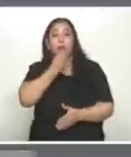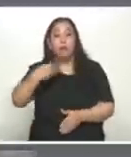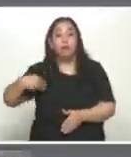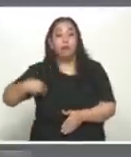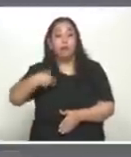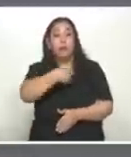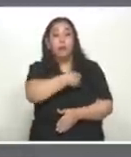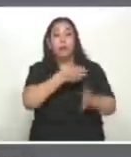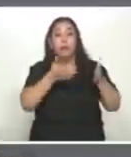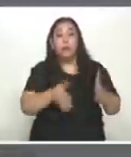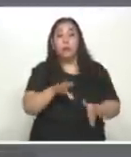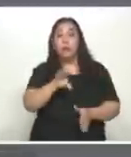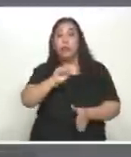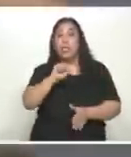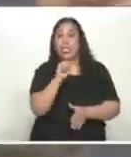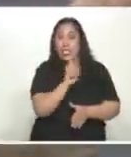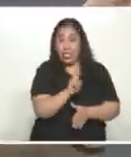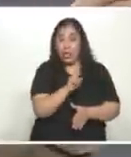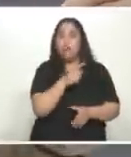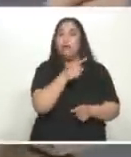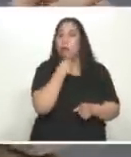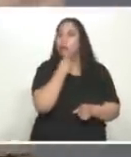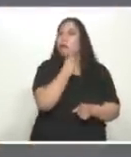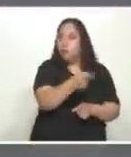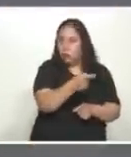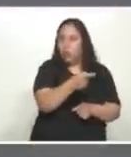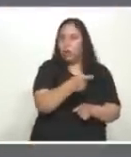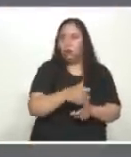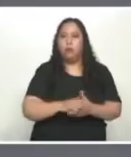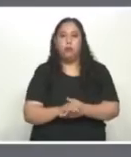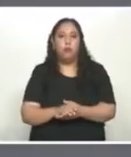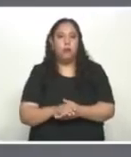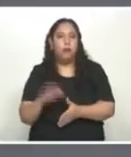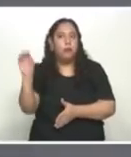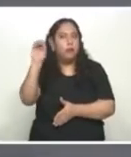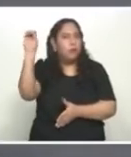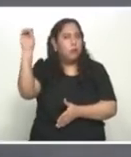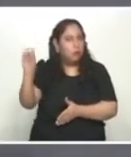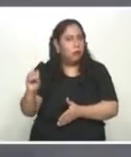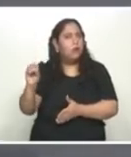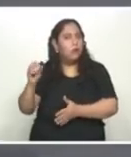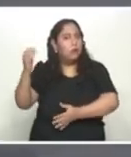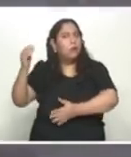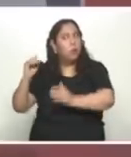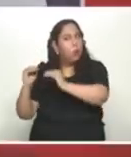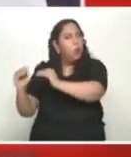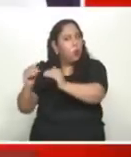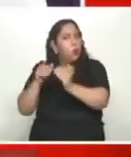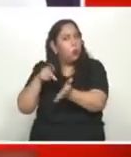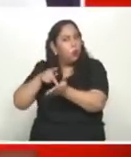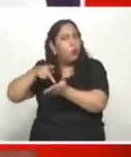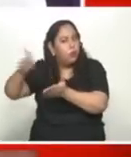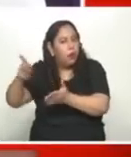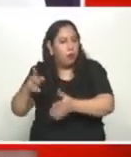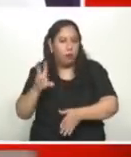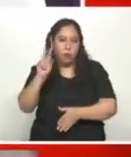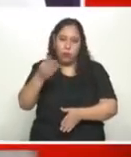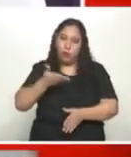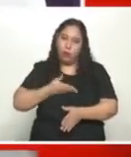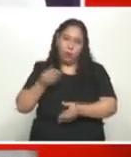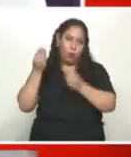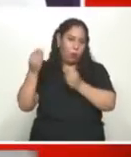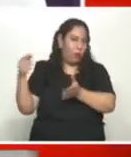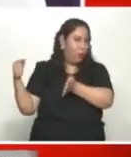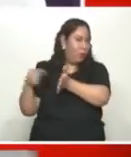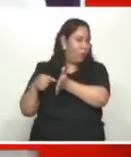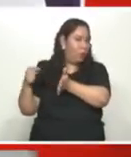existieran estos perdones fiscales, la deuda externa e interna de Honduras fuera cero. Estuviéramos al día. Pudiéramos desarrollarnos